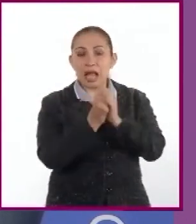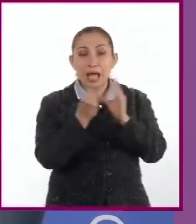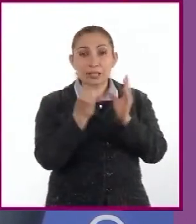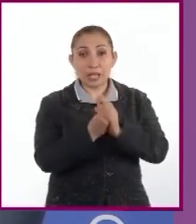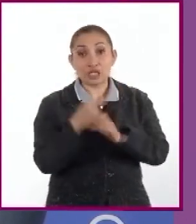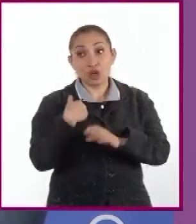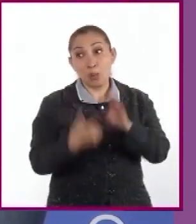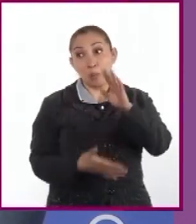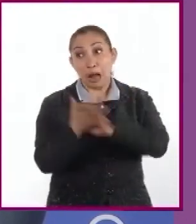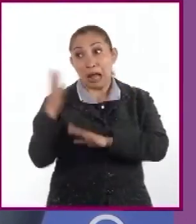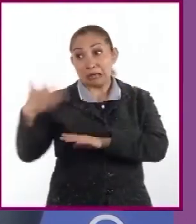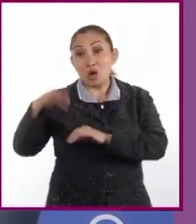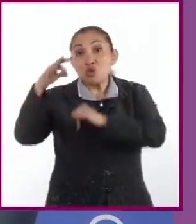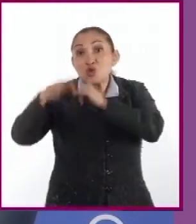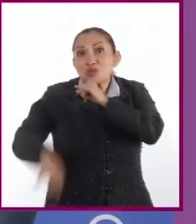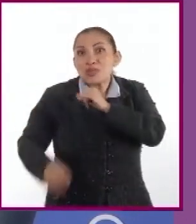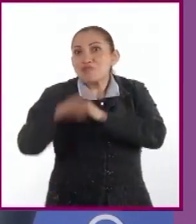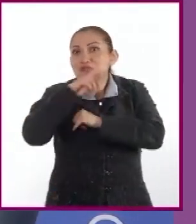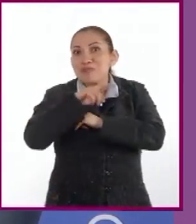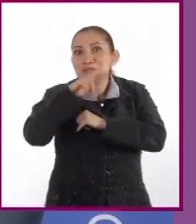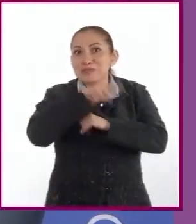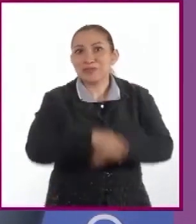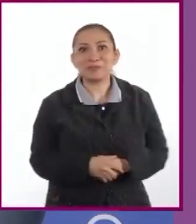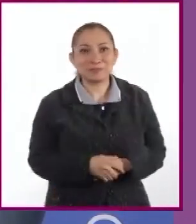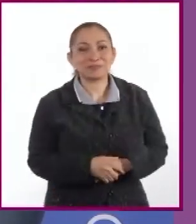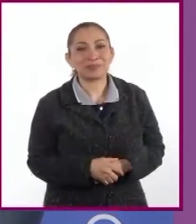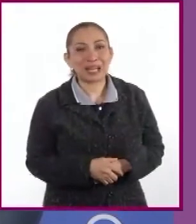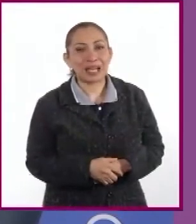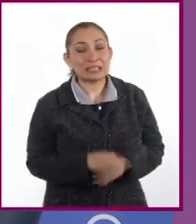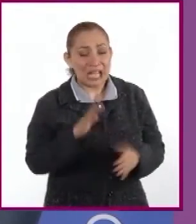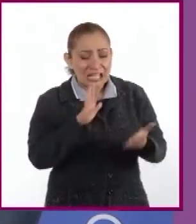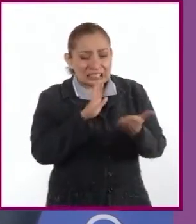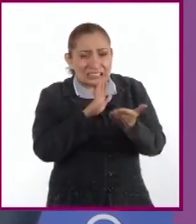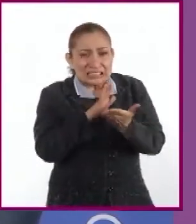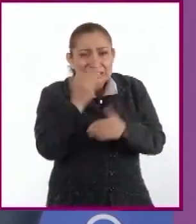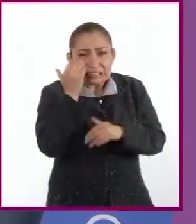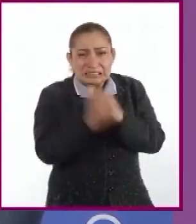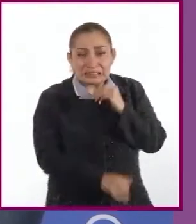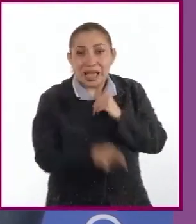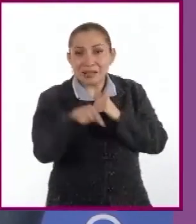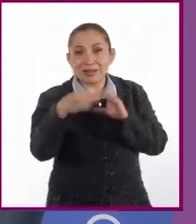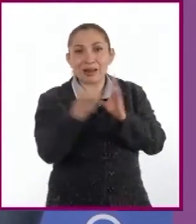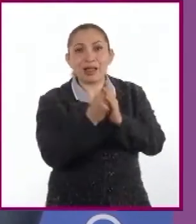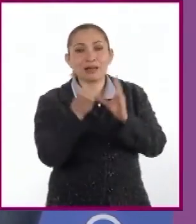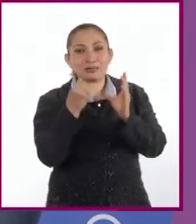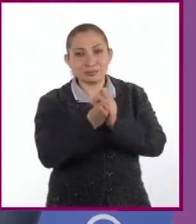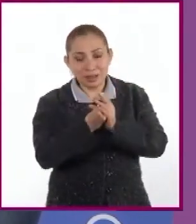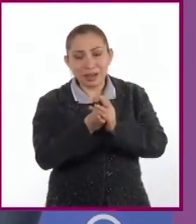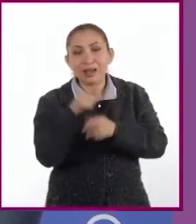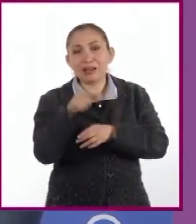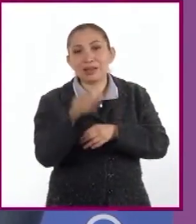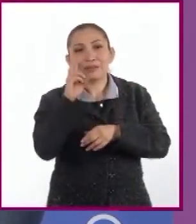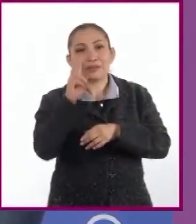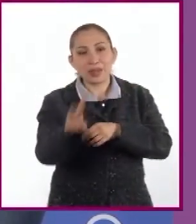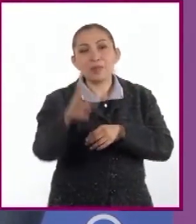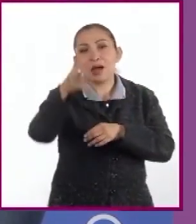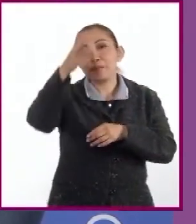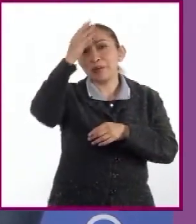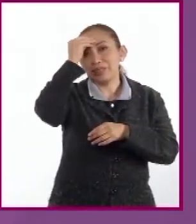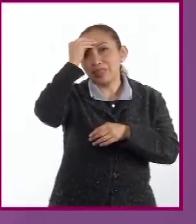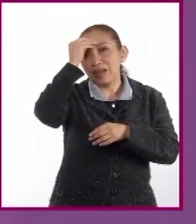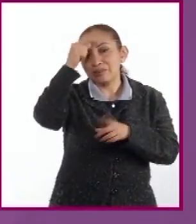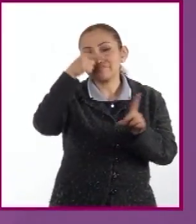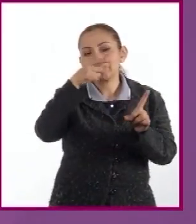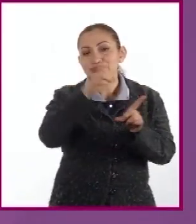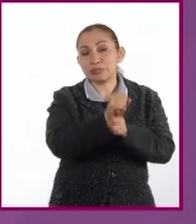Me iré a buscar el final de inmediato. Estamos acercándonos al final de nuestra sesión en la que vimos el aprendizaje